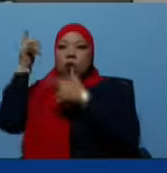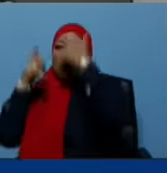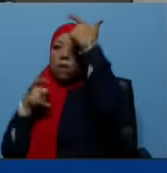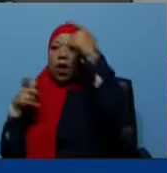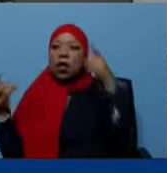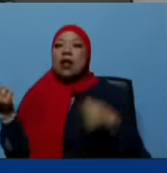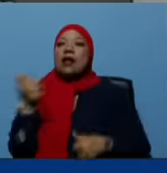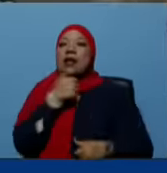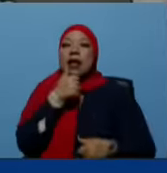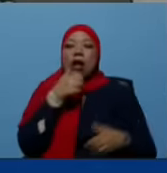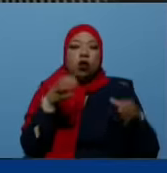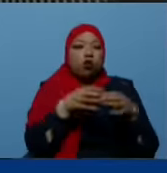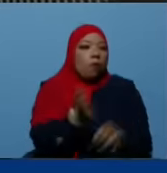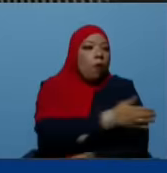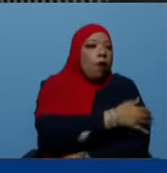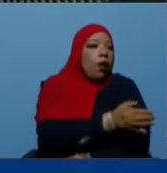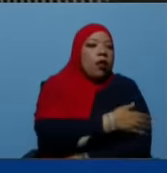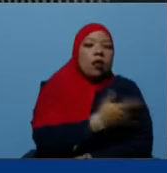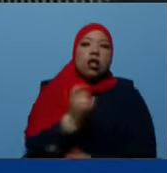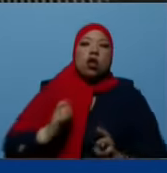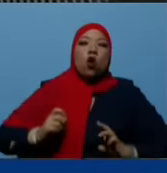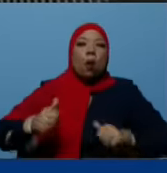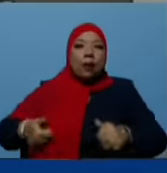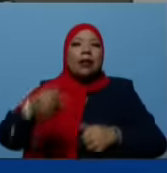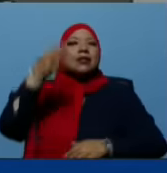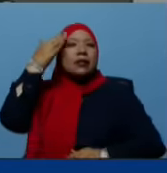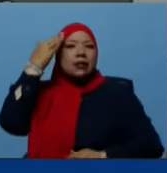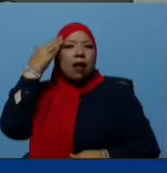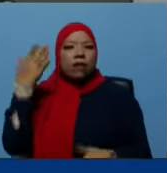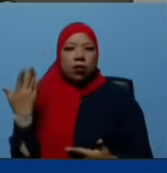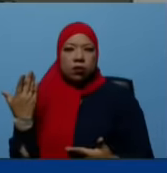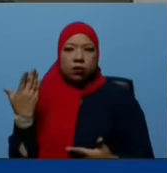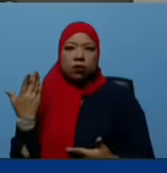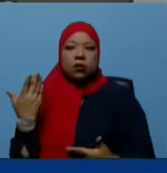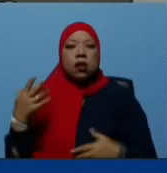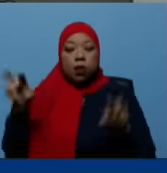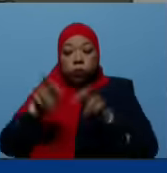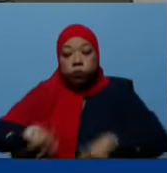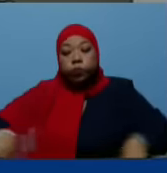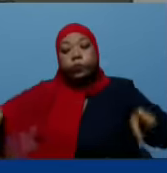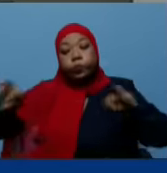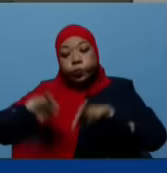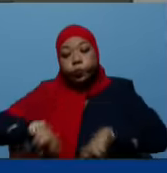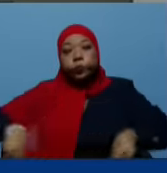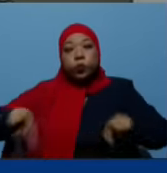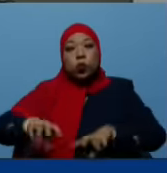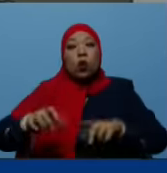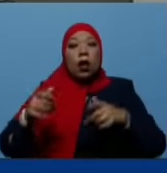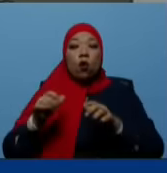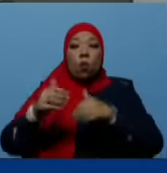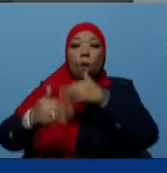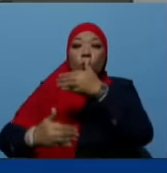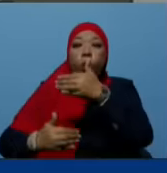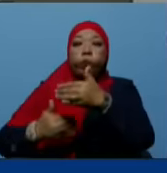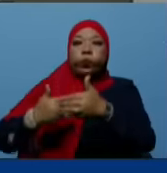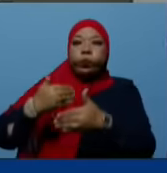y sabe cuál es su origen. Las investigaciones están